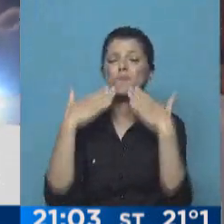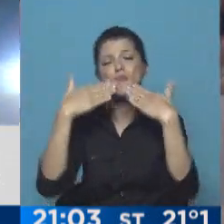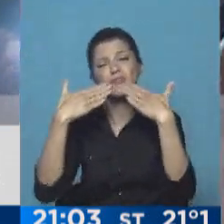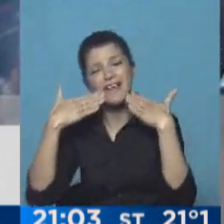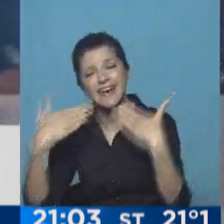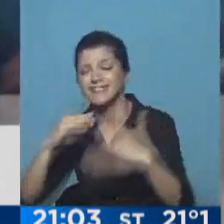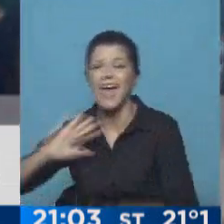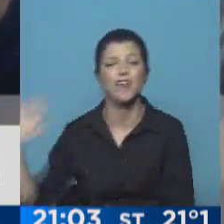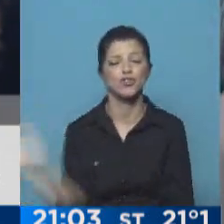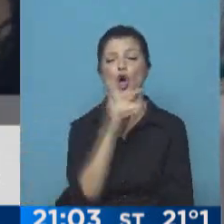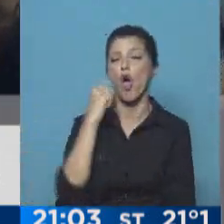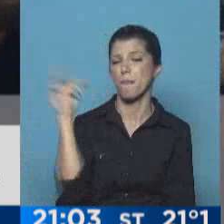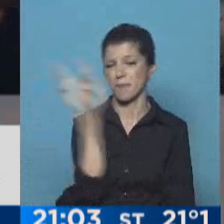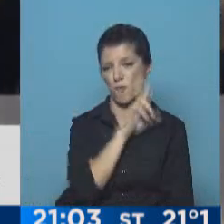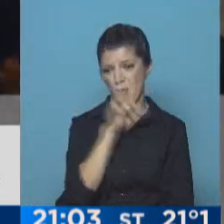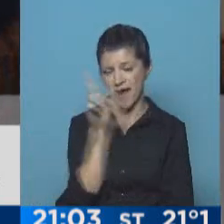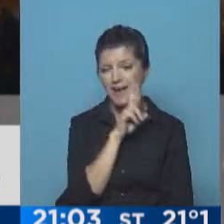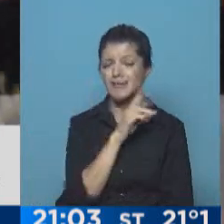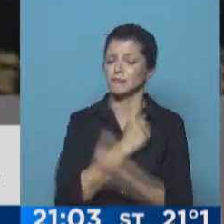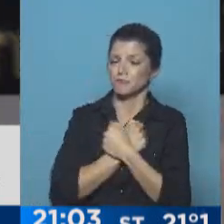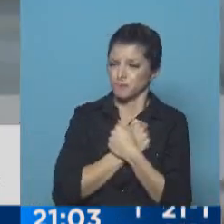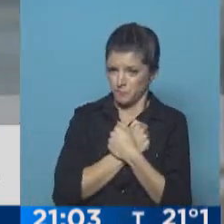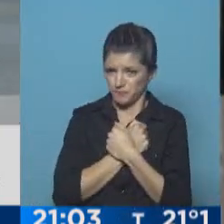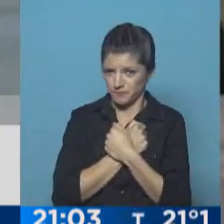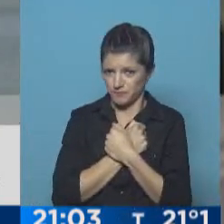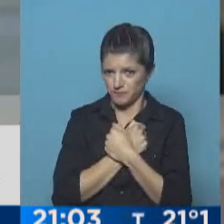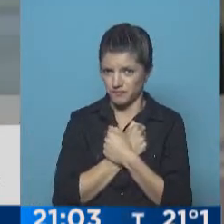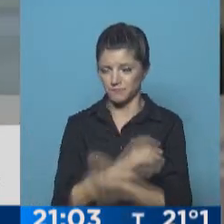gracias a todos y a todas los quiero